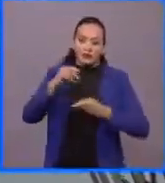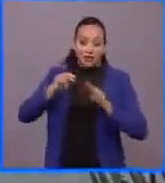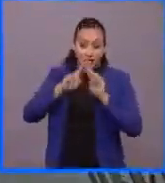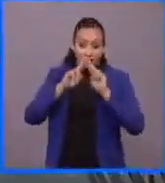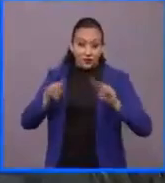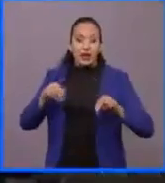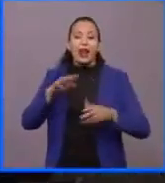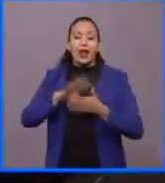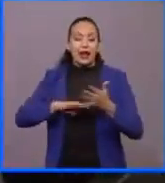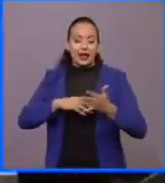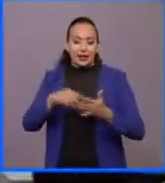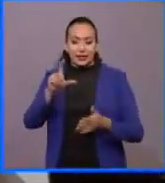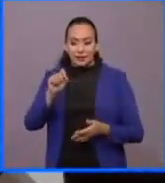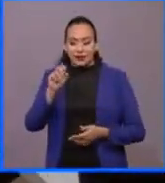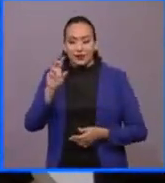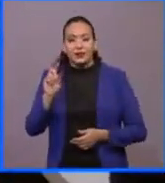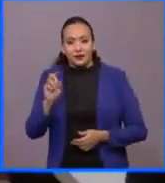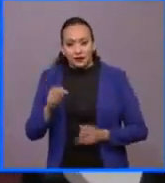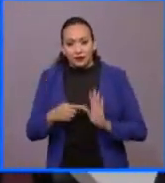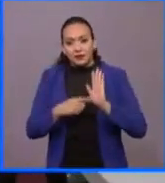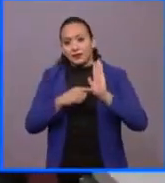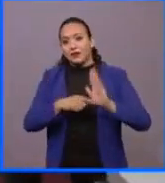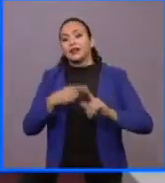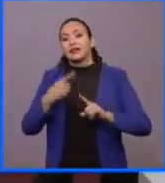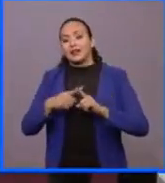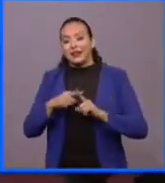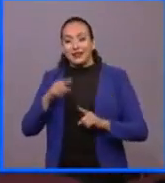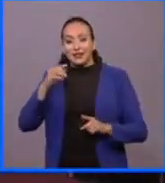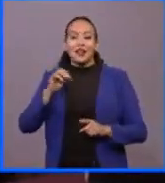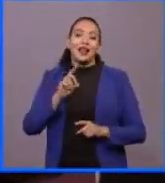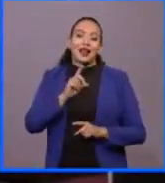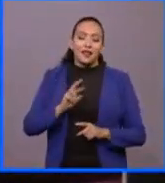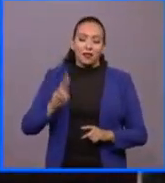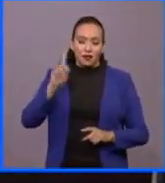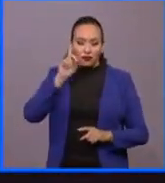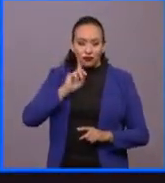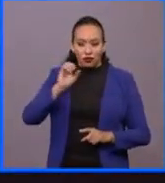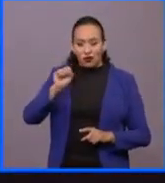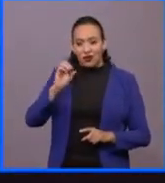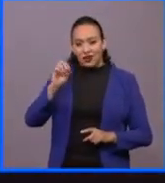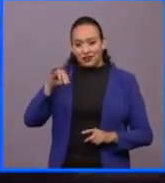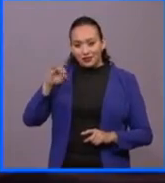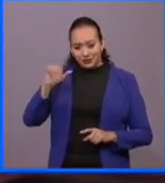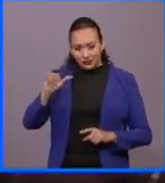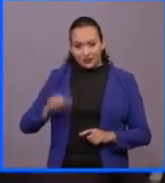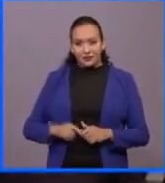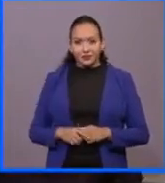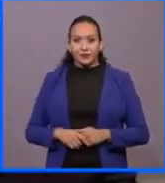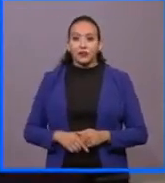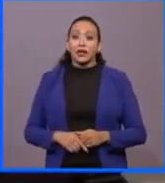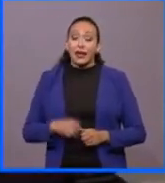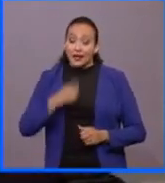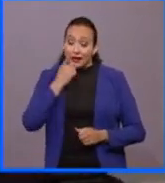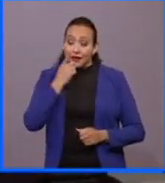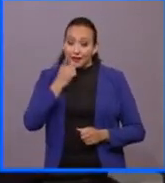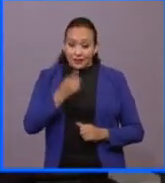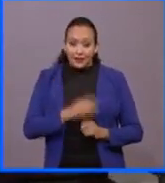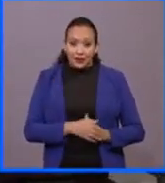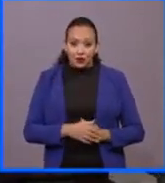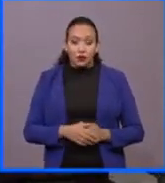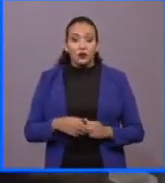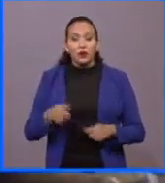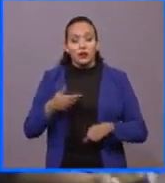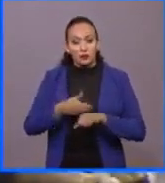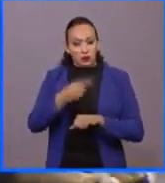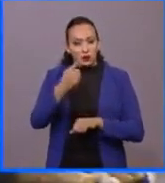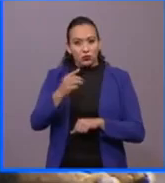Naciones Unidas fueron expuestas por la doctora Sonia Venegas, directora de la Facultad de Derecho de la UNAM, a referirse al ODS